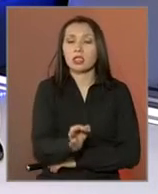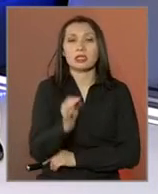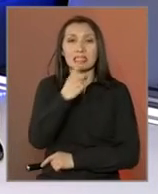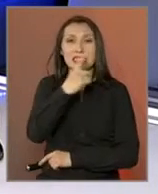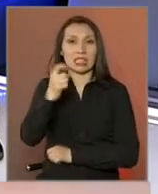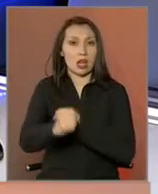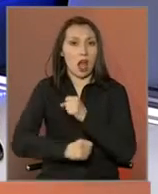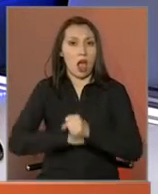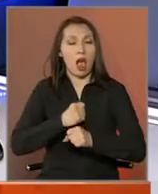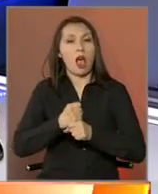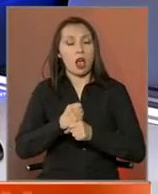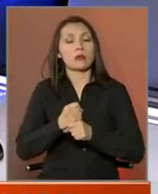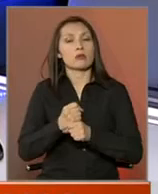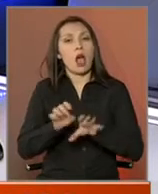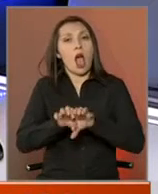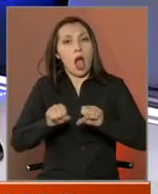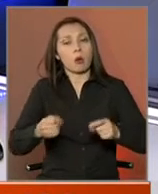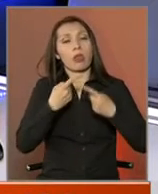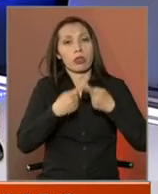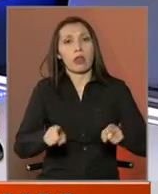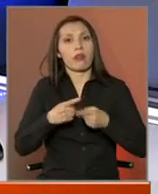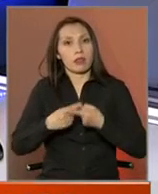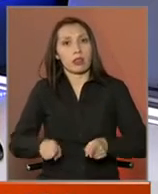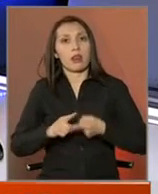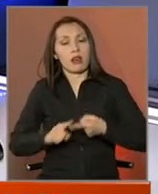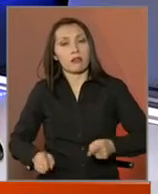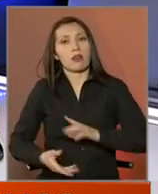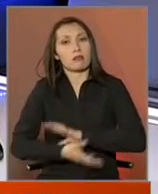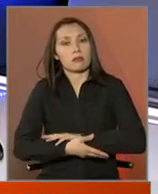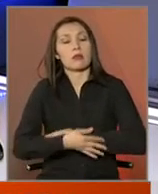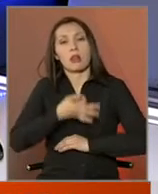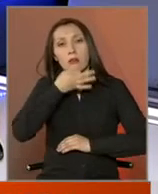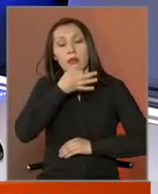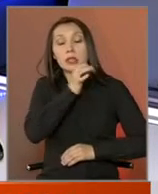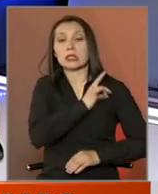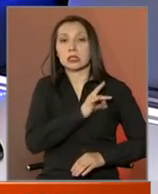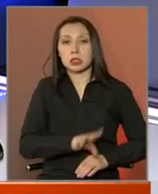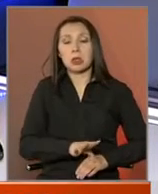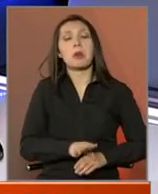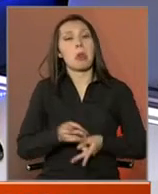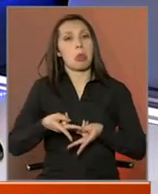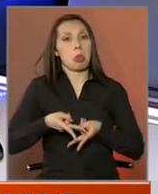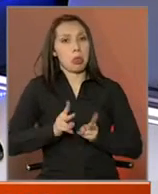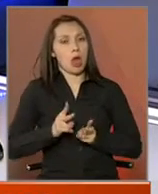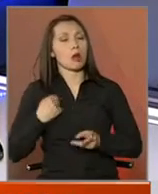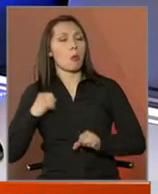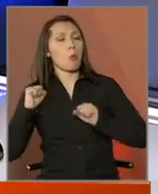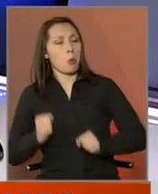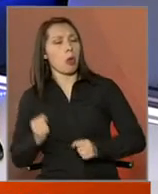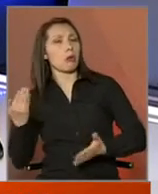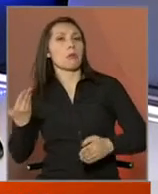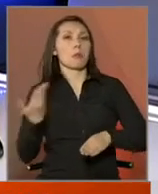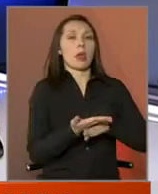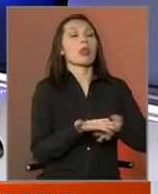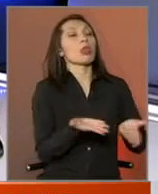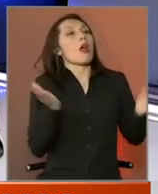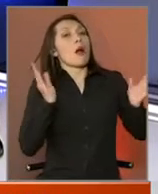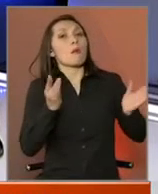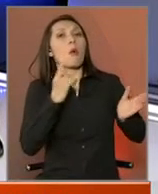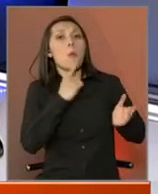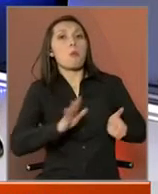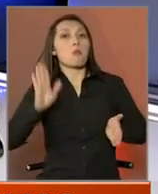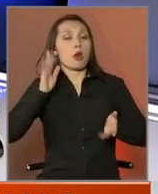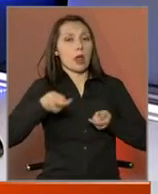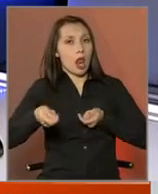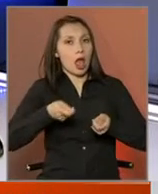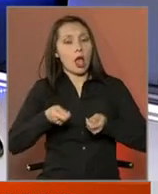siglo ha habido distintos acuerdos, práctica diplomática y declaraciones de Chile que le dan el derecho a exigir que se cumpla la promesa de negociar